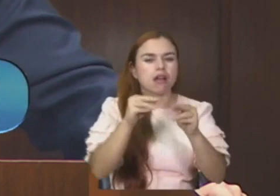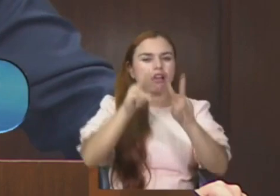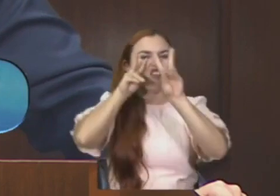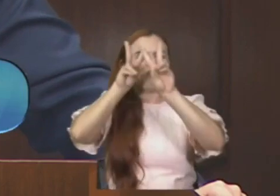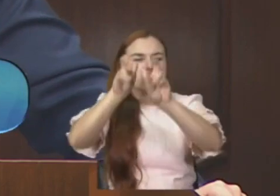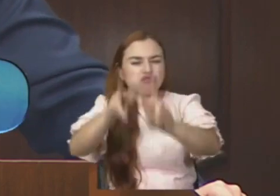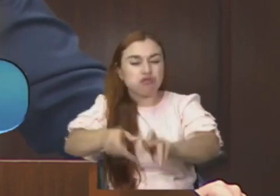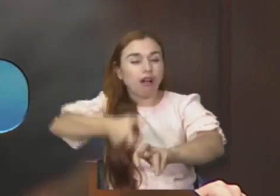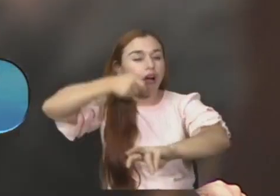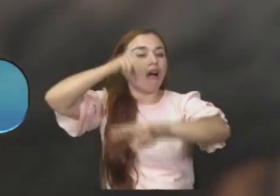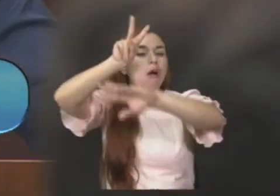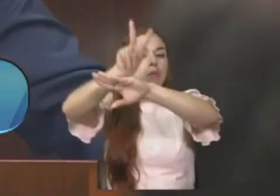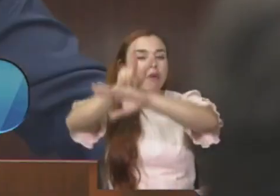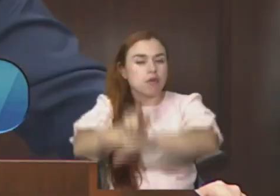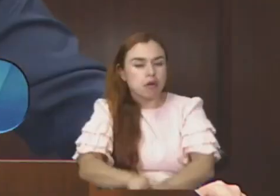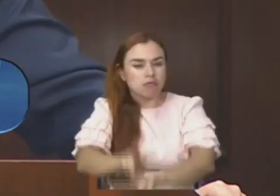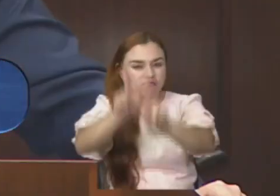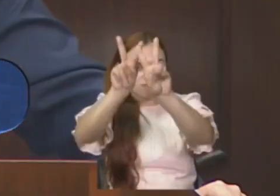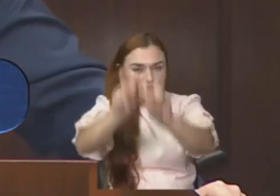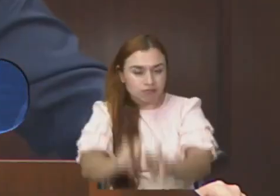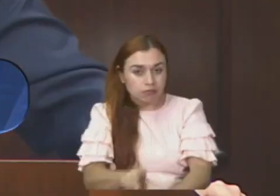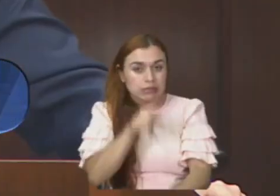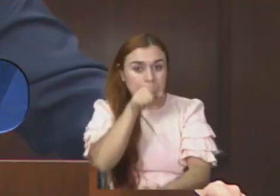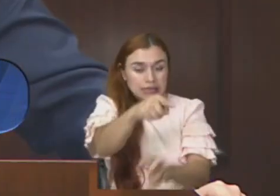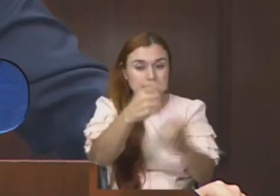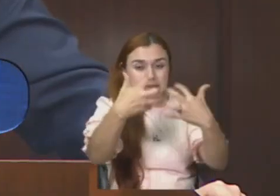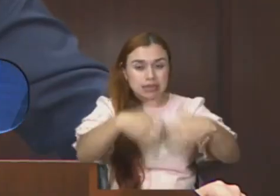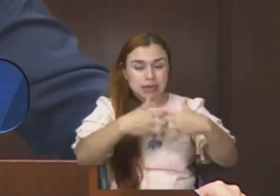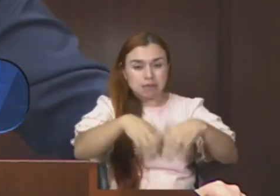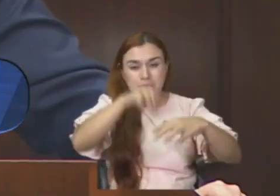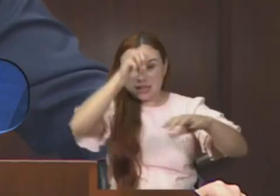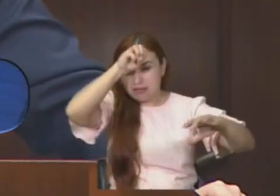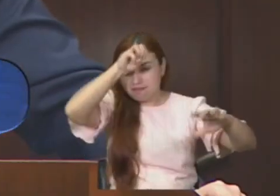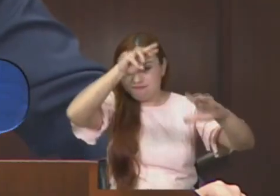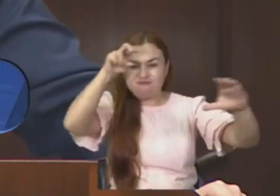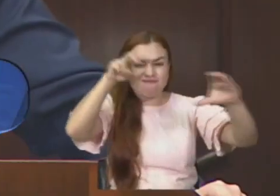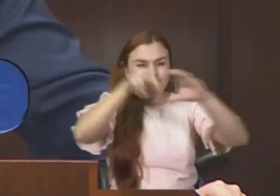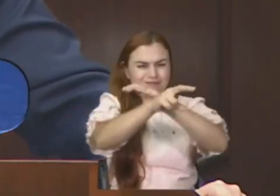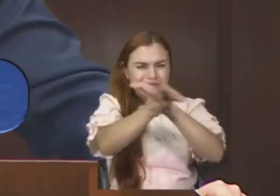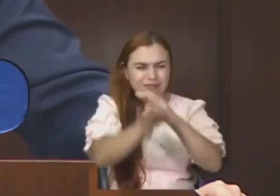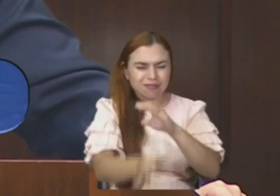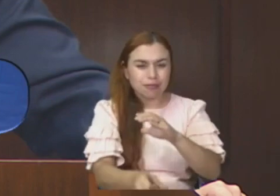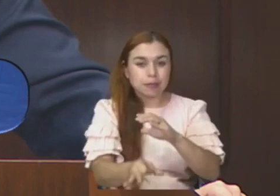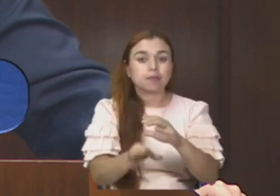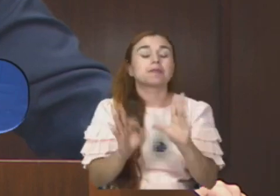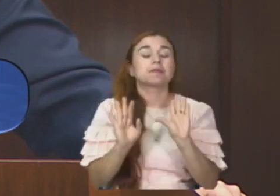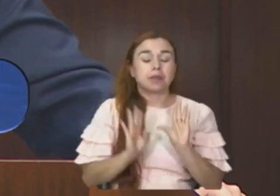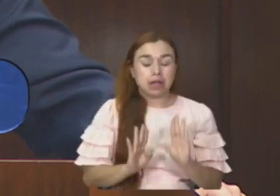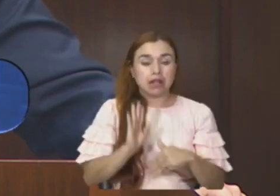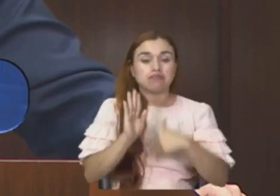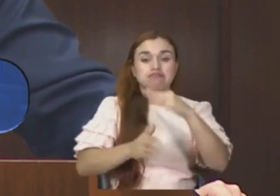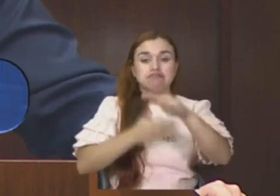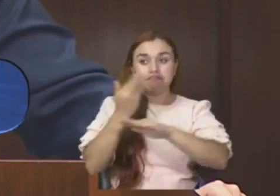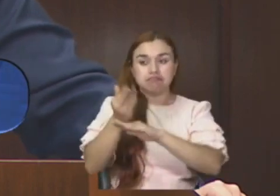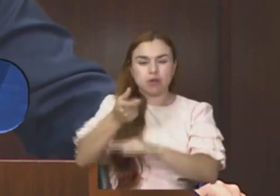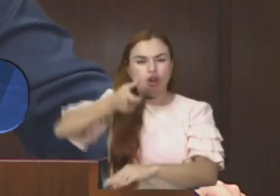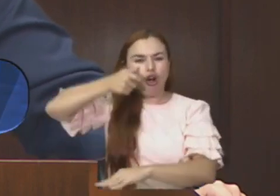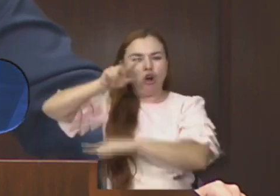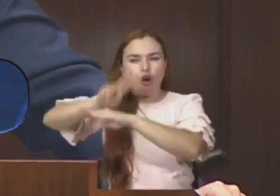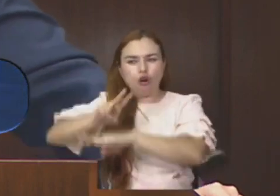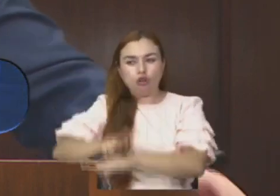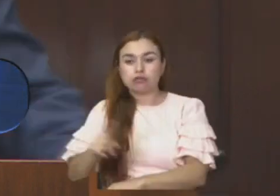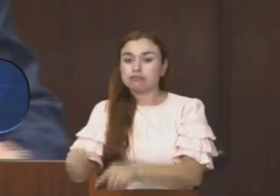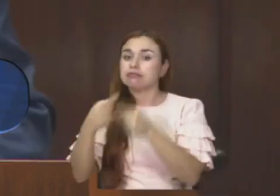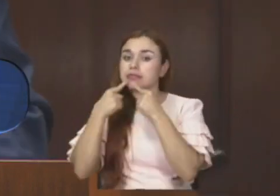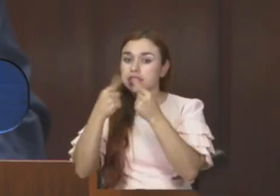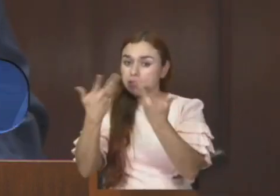la República anunciara al país durante la sustentación de su vista presupuestaria que se realizaría una auditoría